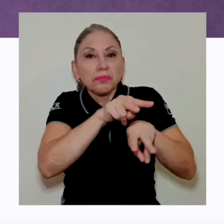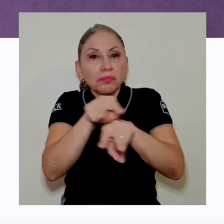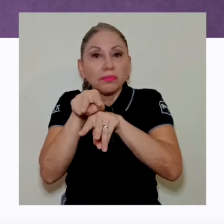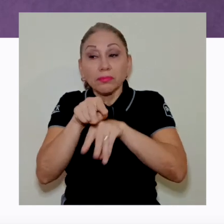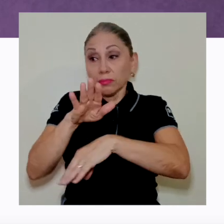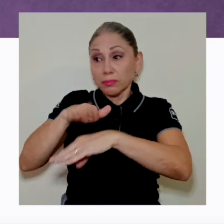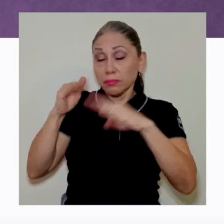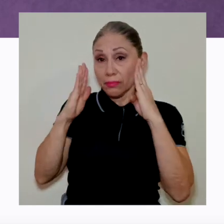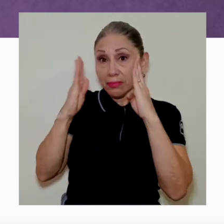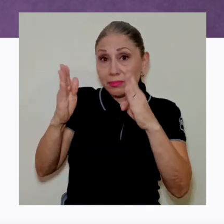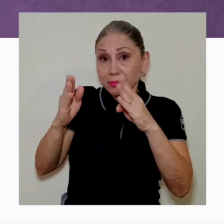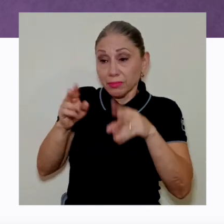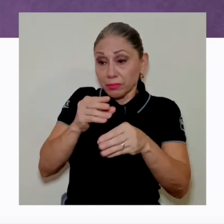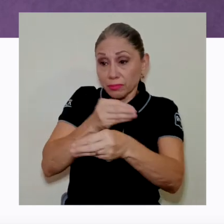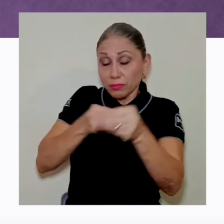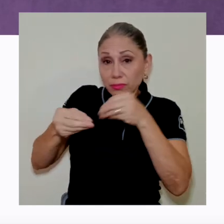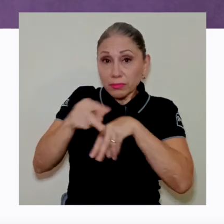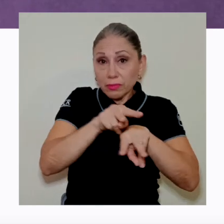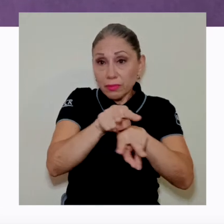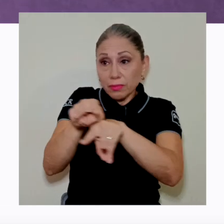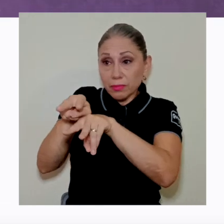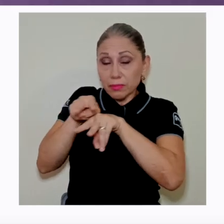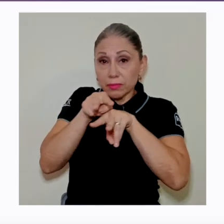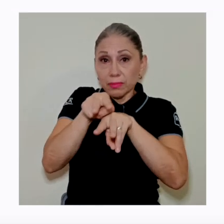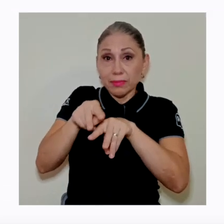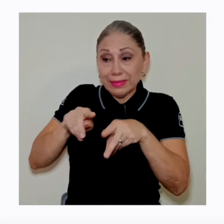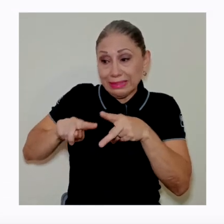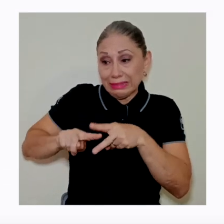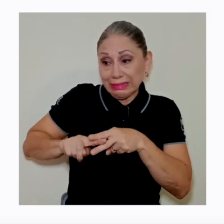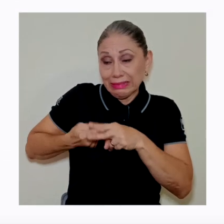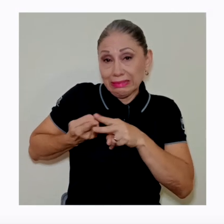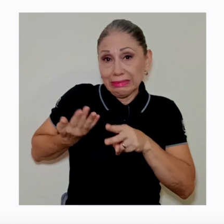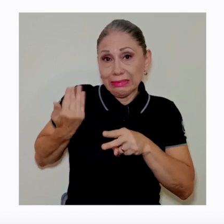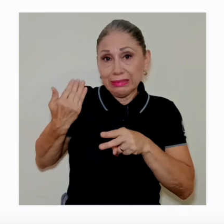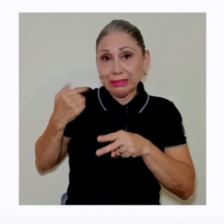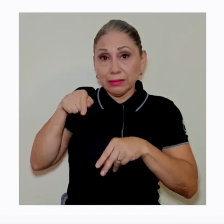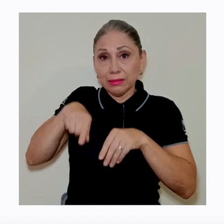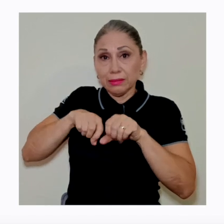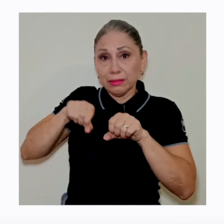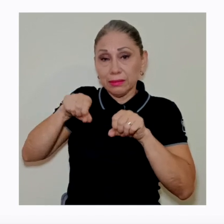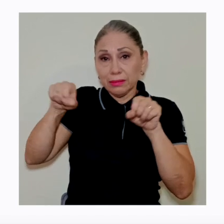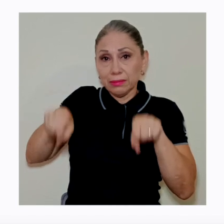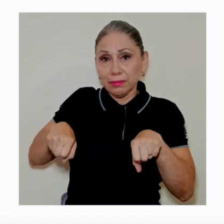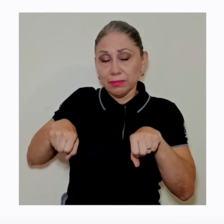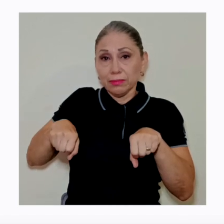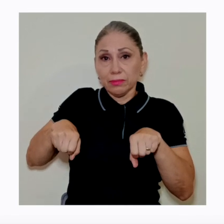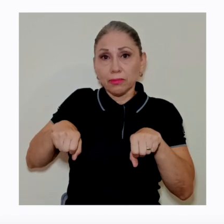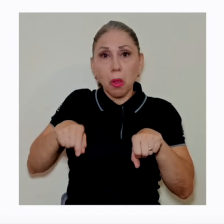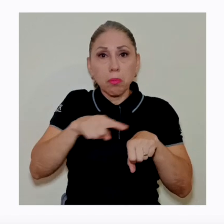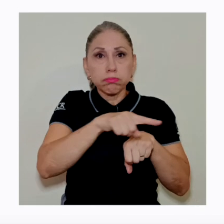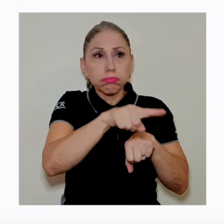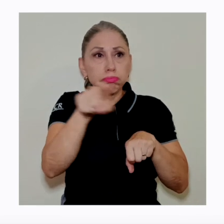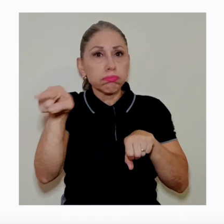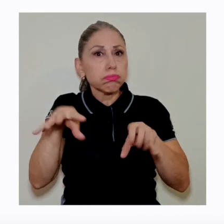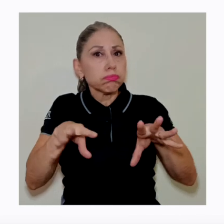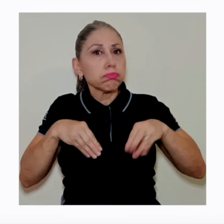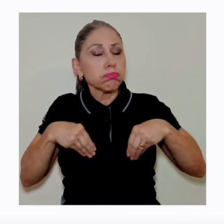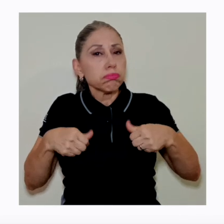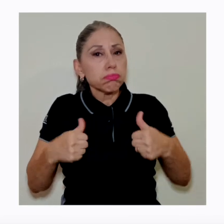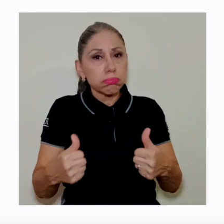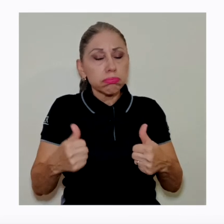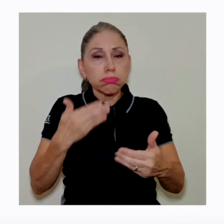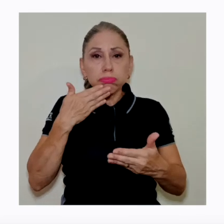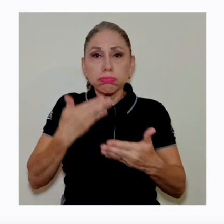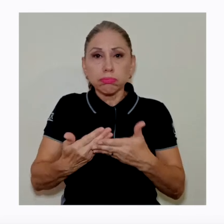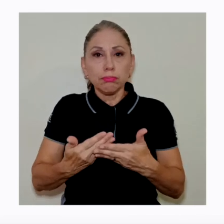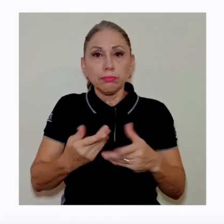de que el observatorio acaba de empezar, ¿verdad?, porque es este semestre que se inició, y la acogida ha sido bastante buena, ¿verdad?